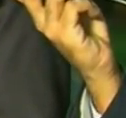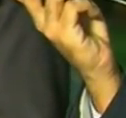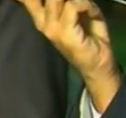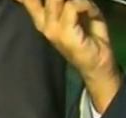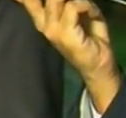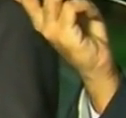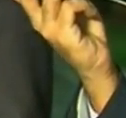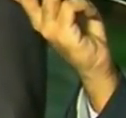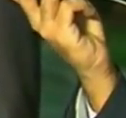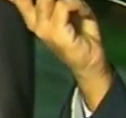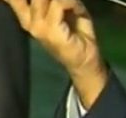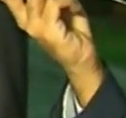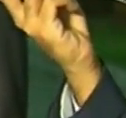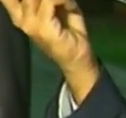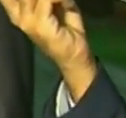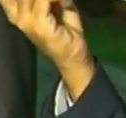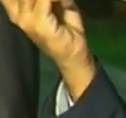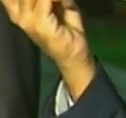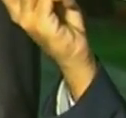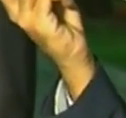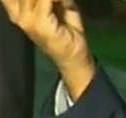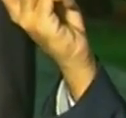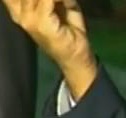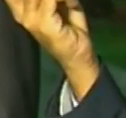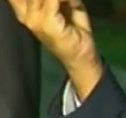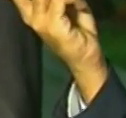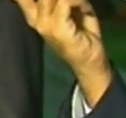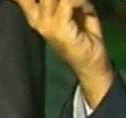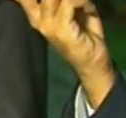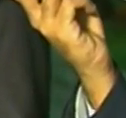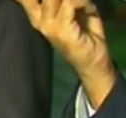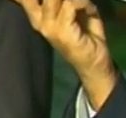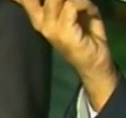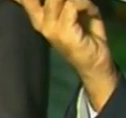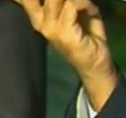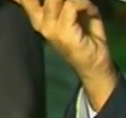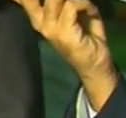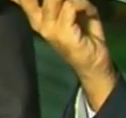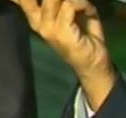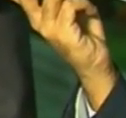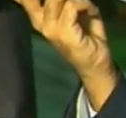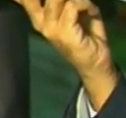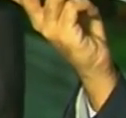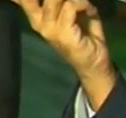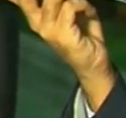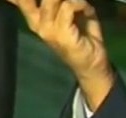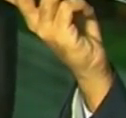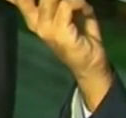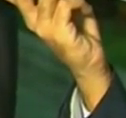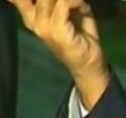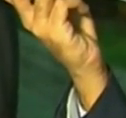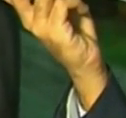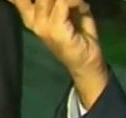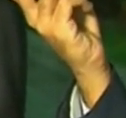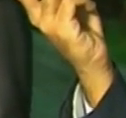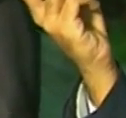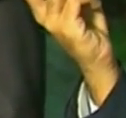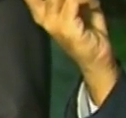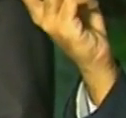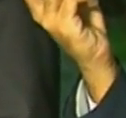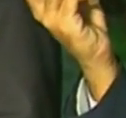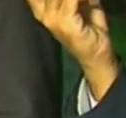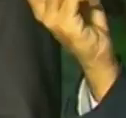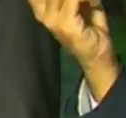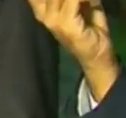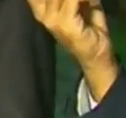venezolano, el sector privado, el sector de la economía comunal y los trabajadores y las trabajadoras, es decir, incorpora